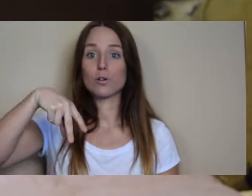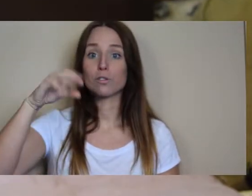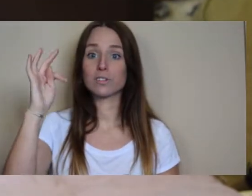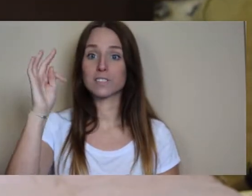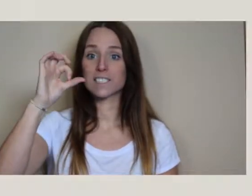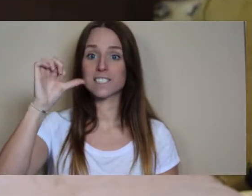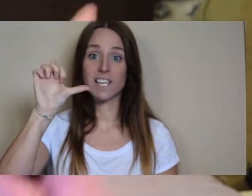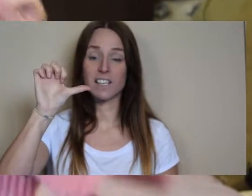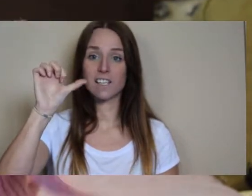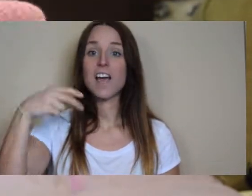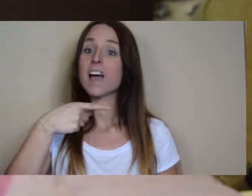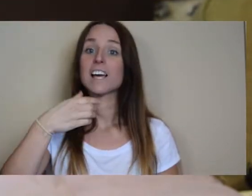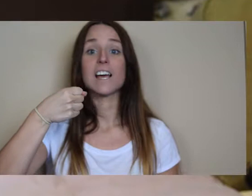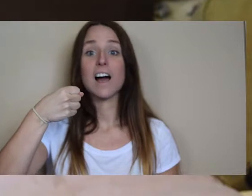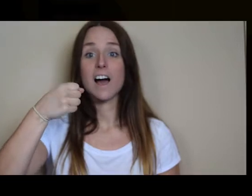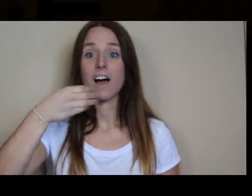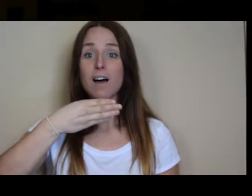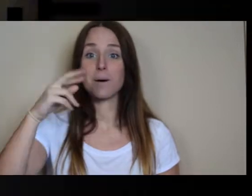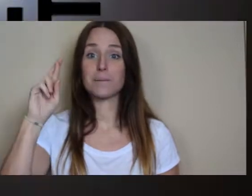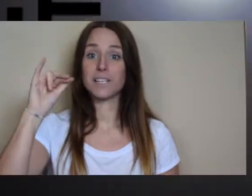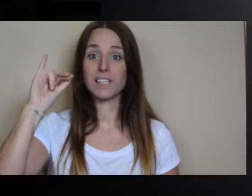compritas de febrero. ¡Comenzamos!